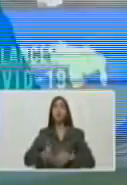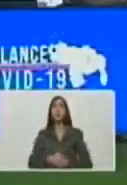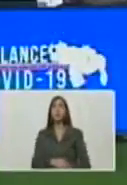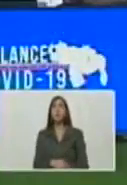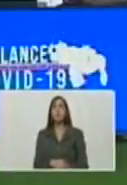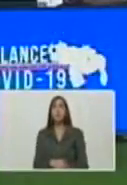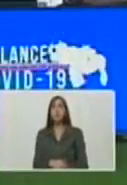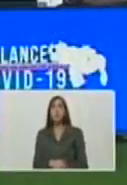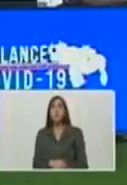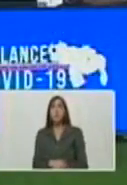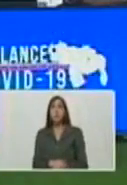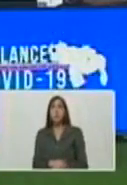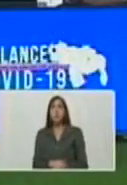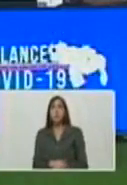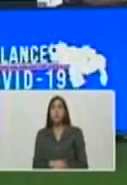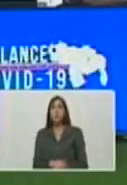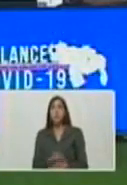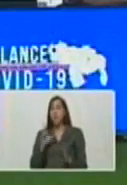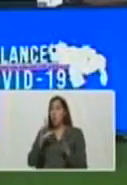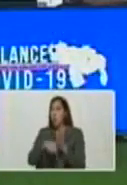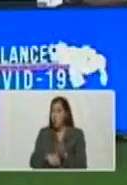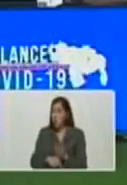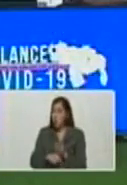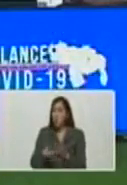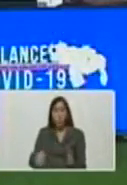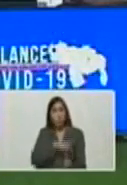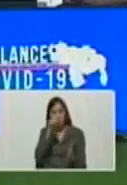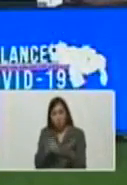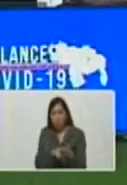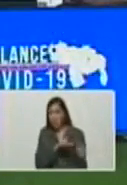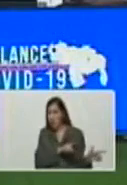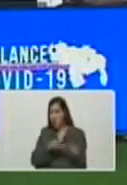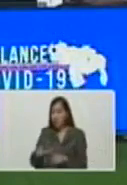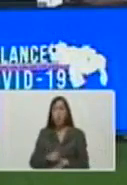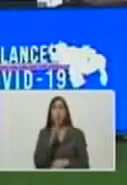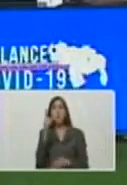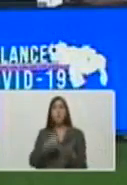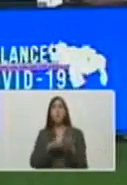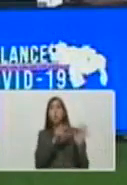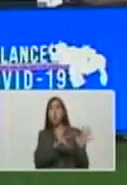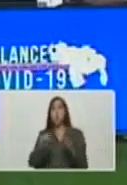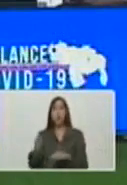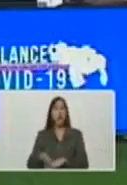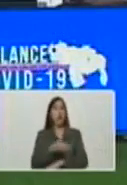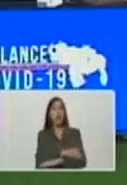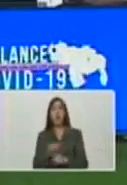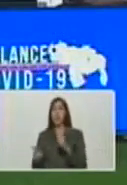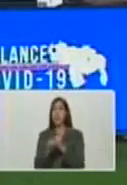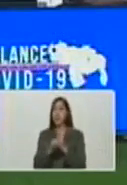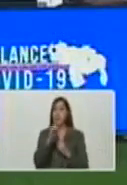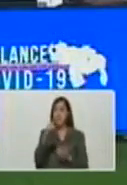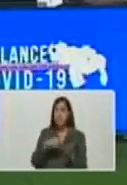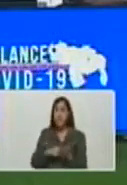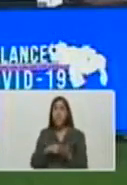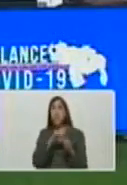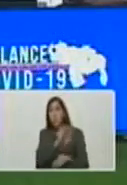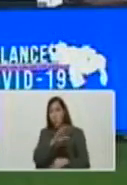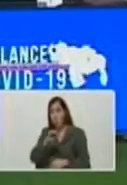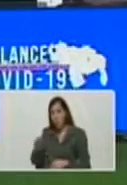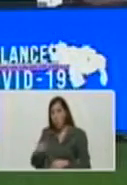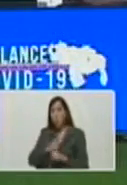y luego remató y ganó en 1800 metros. La carrera que vimos es 2400 metros, o sea que un